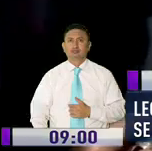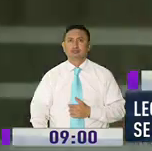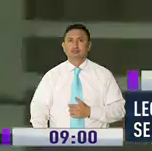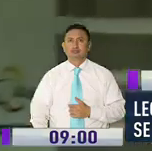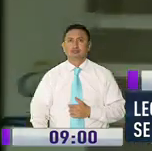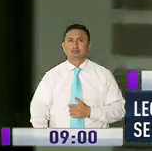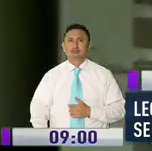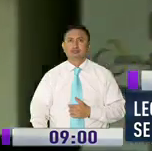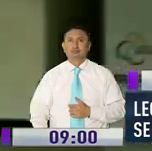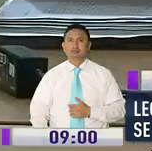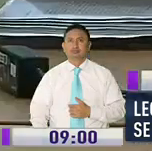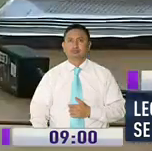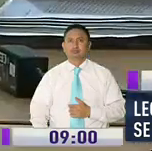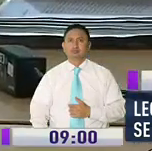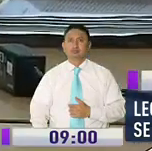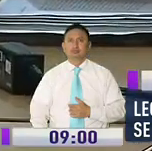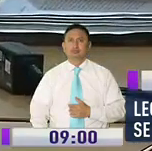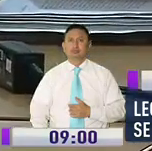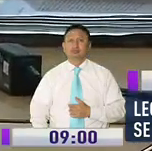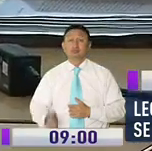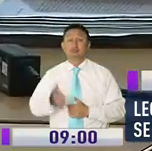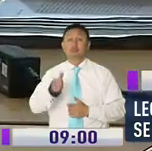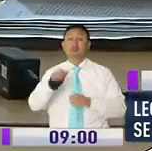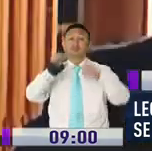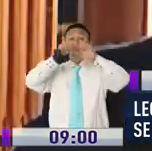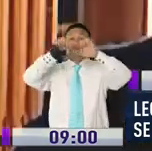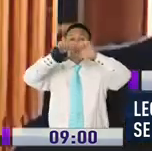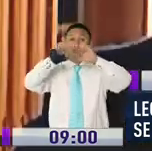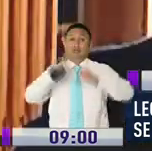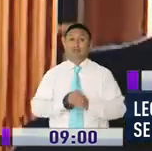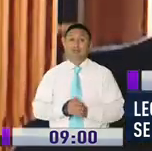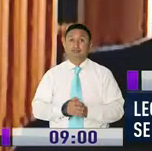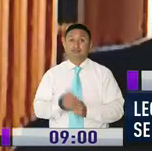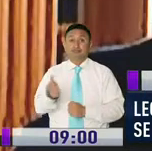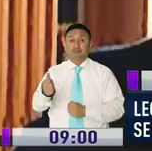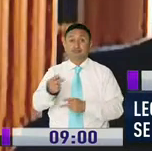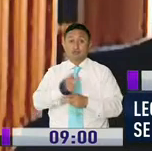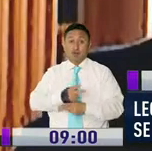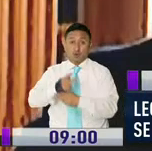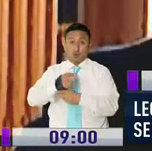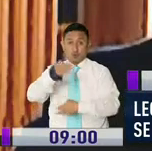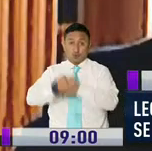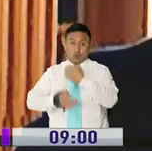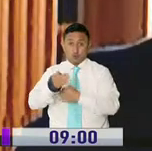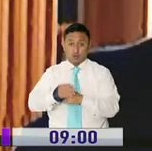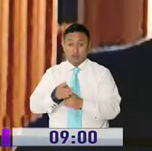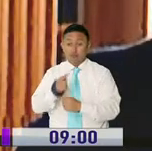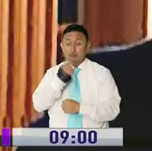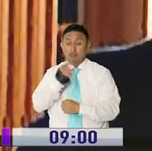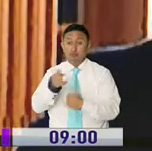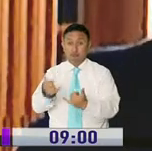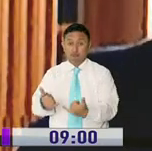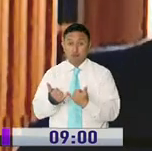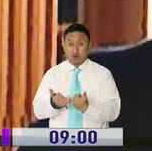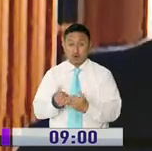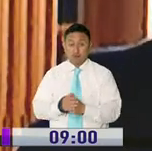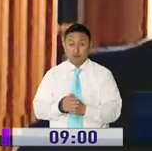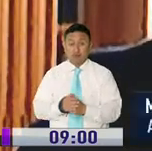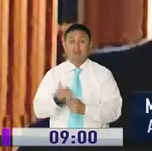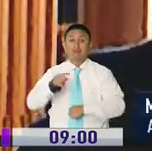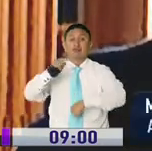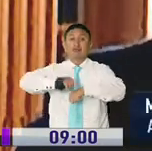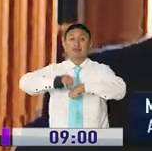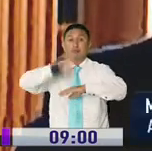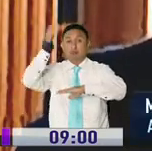Viteri, Viviana Bonilla y 10 empresarios. El propio Consejo de la Judicatura ha establecido que se suspenden los términos y